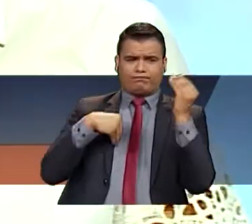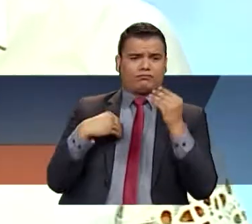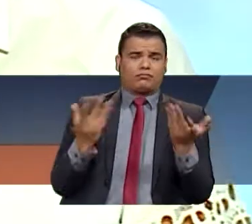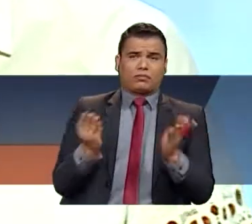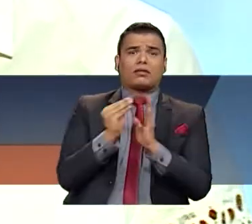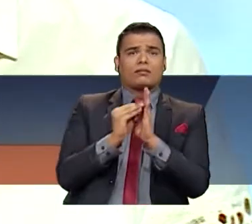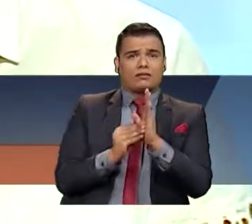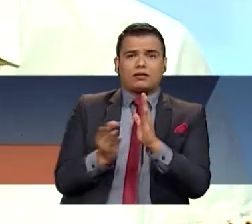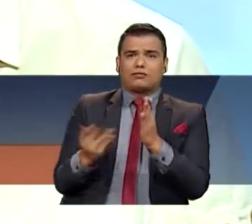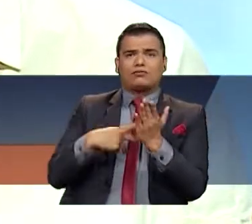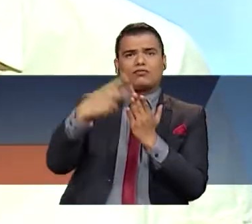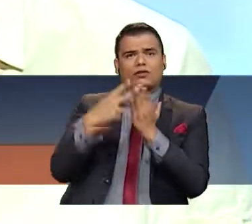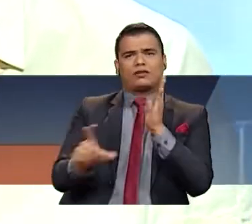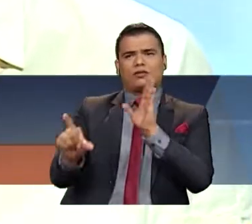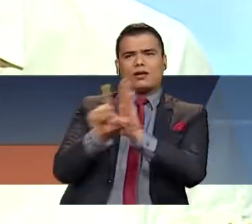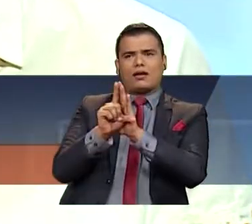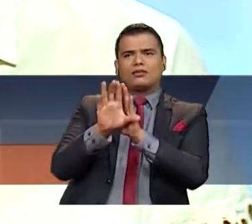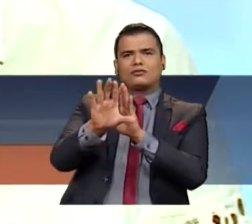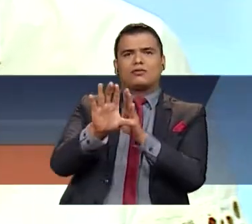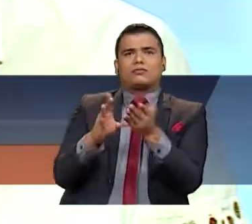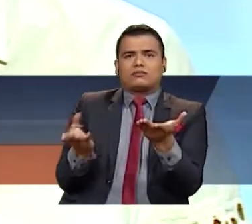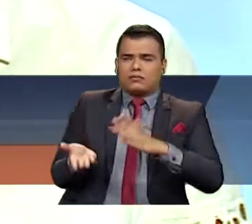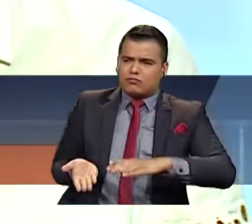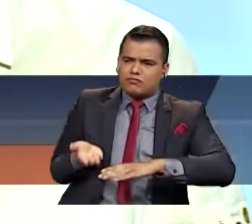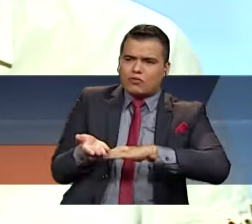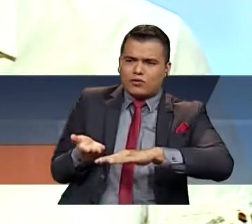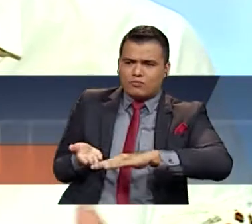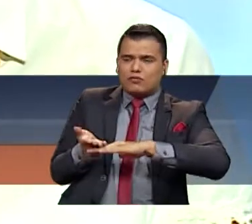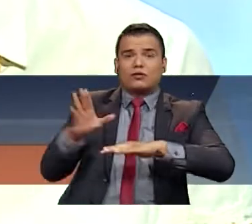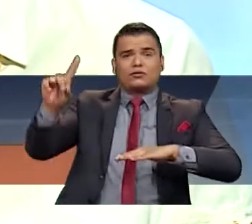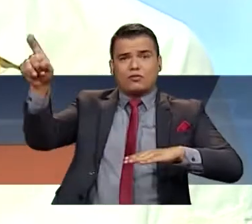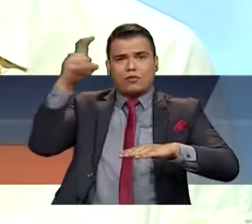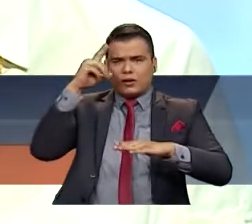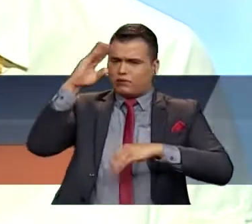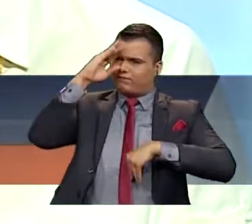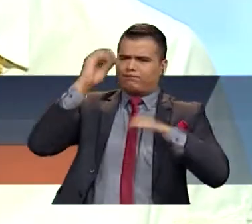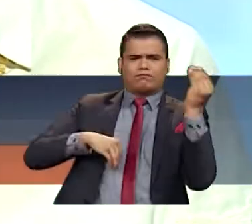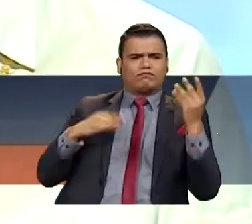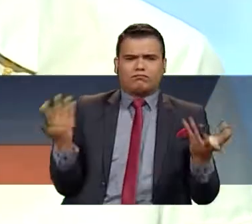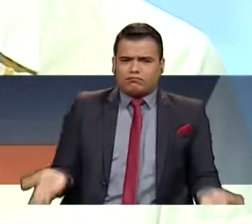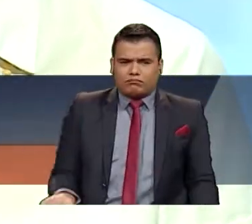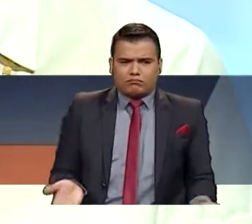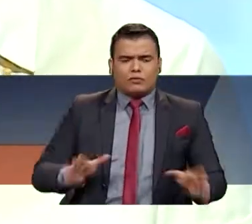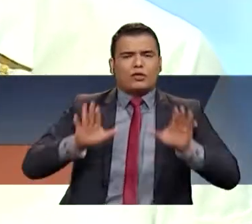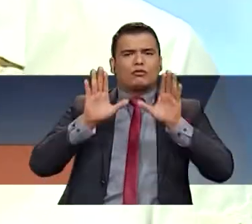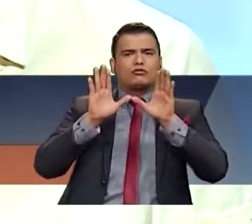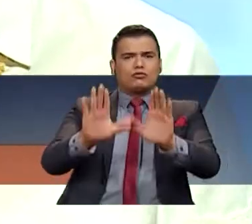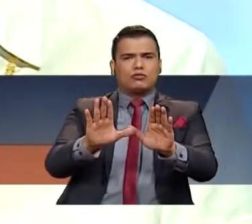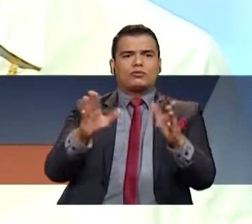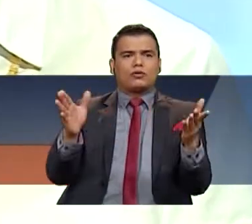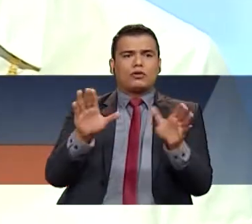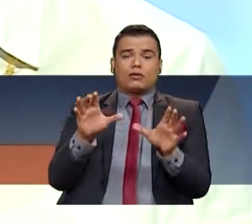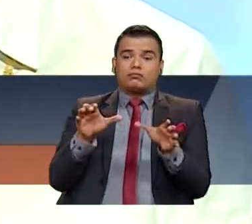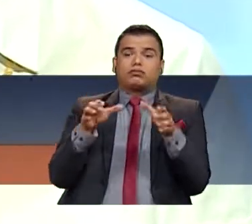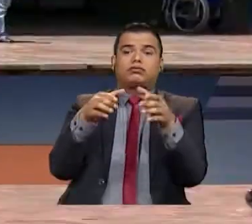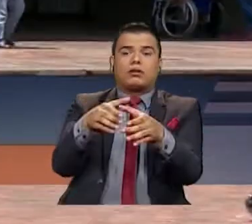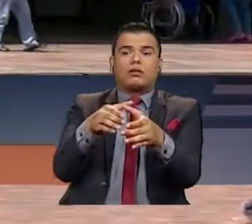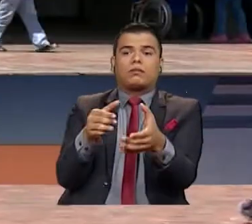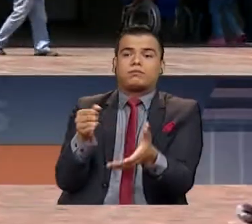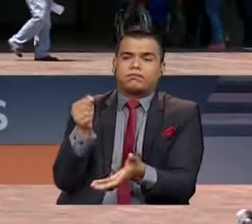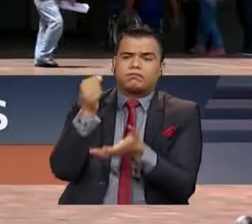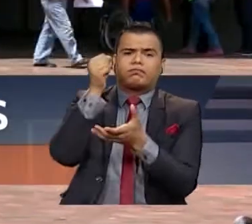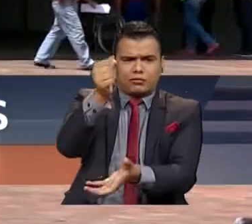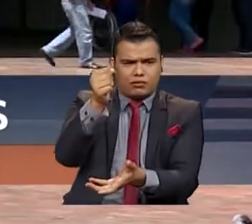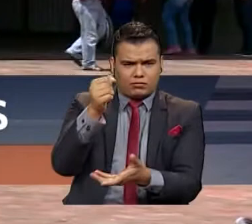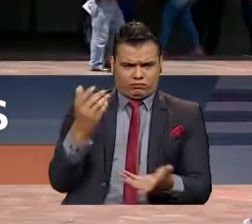muchos proyectos de ley que ha radicado el gobierno es precisamente la recentralización de los recursos.